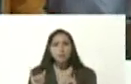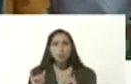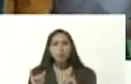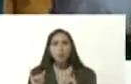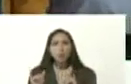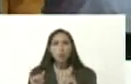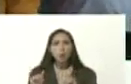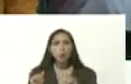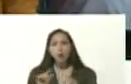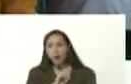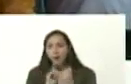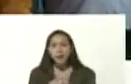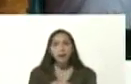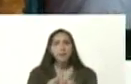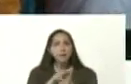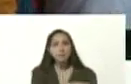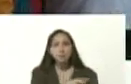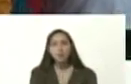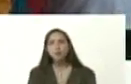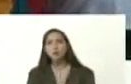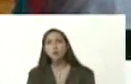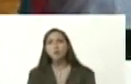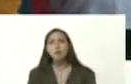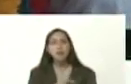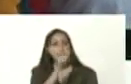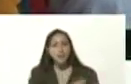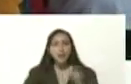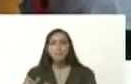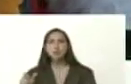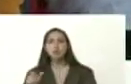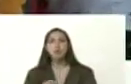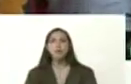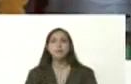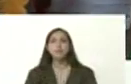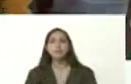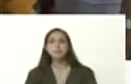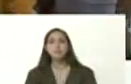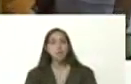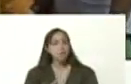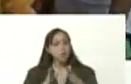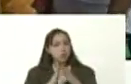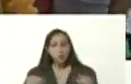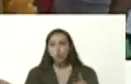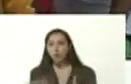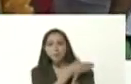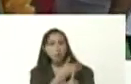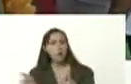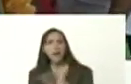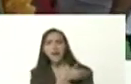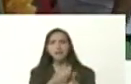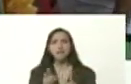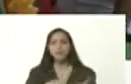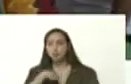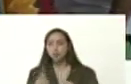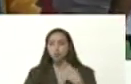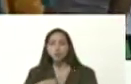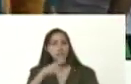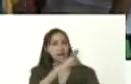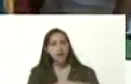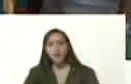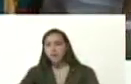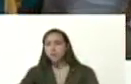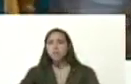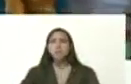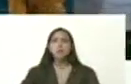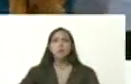él promueve en Estados Unidos. Que se ocupe de la violencia todos los días de niños y niñas muertos